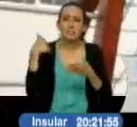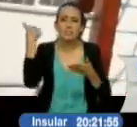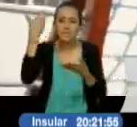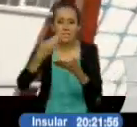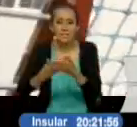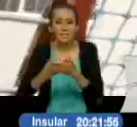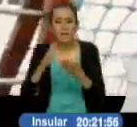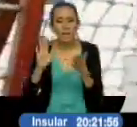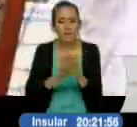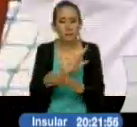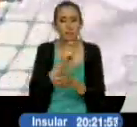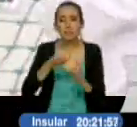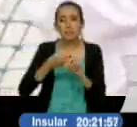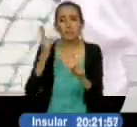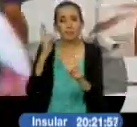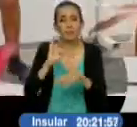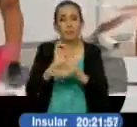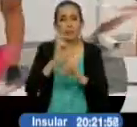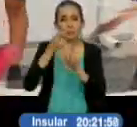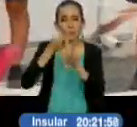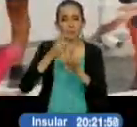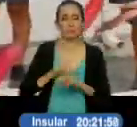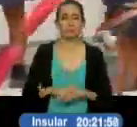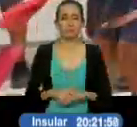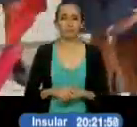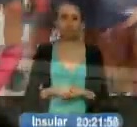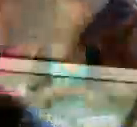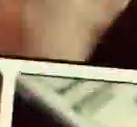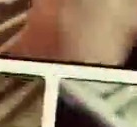transporte. Desde Manabí, Karen Ceballos, Ecuador TV.